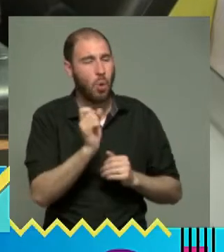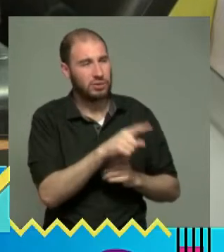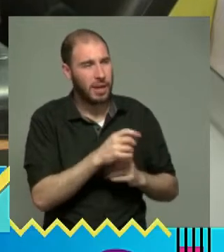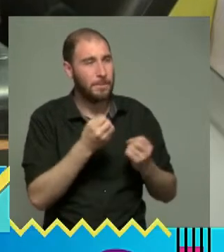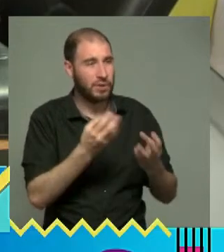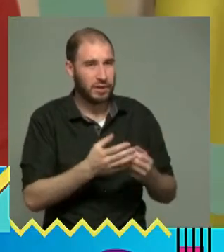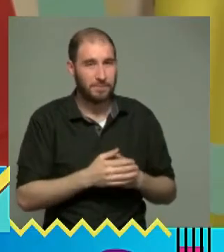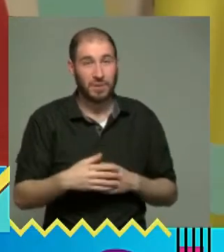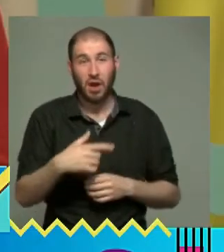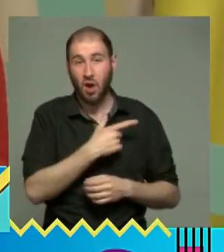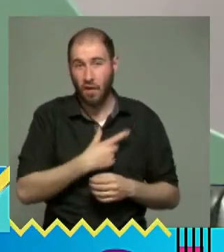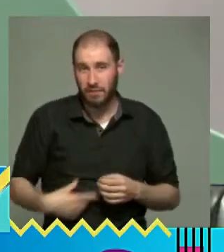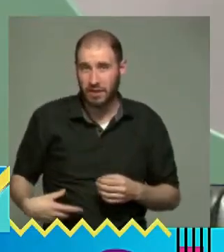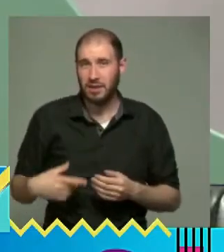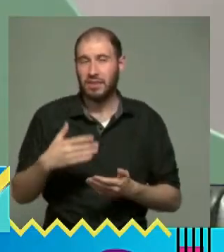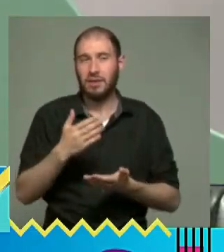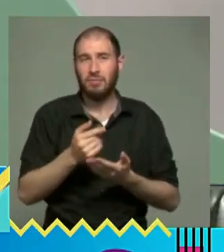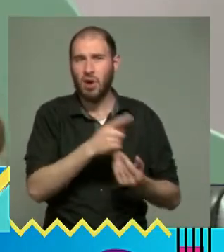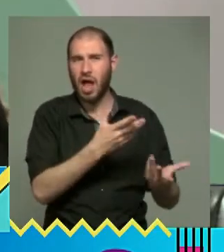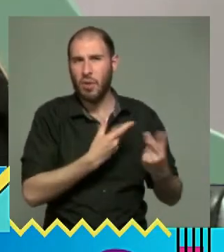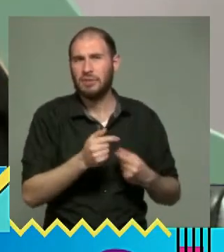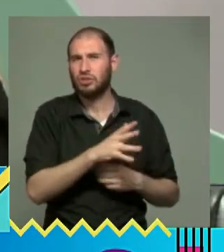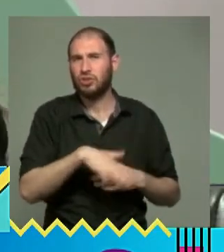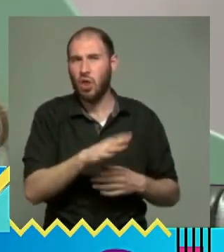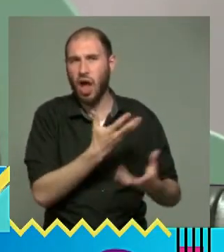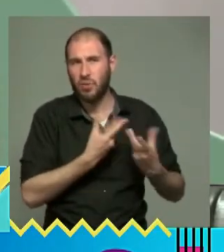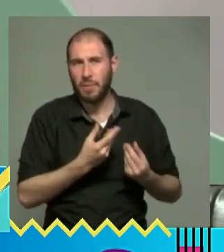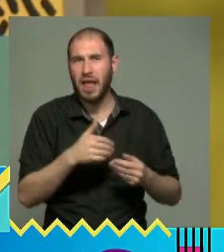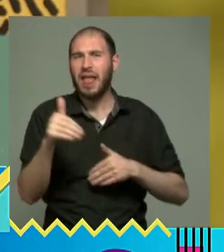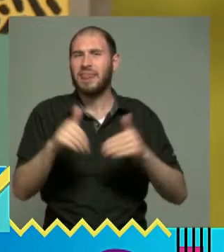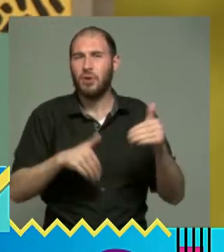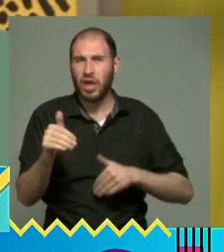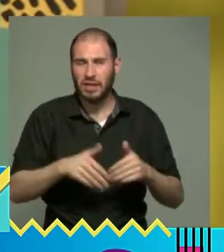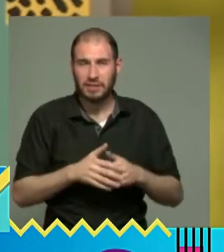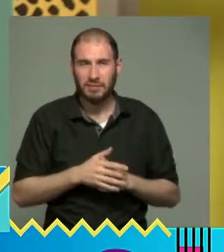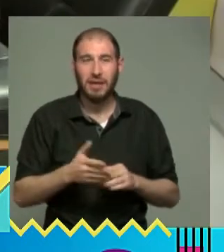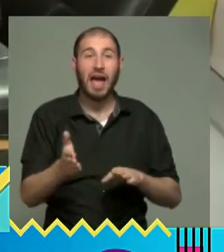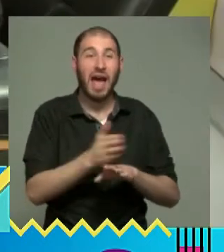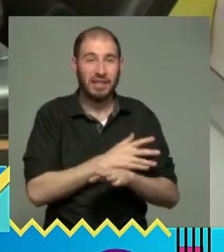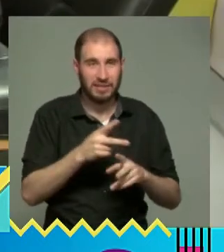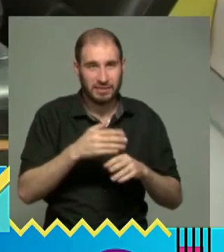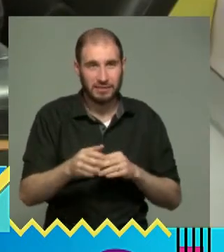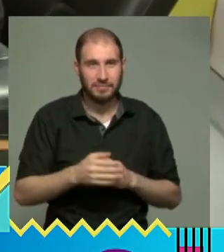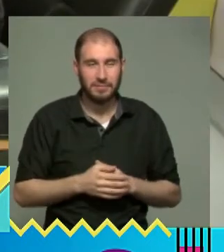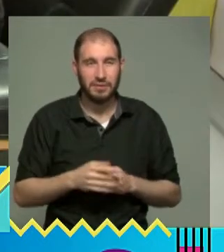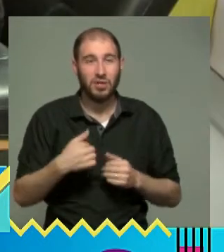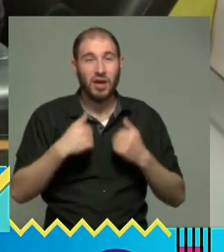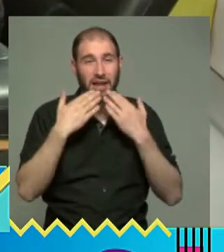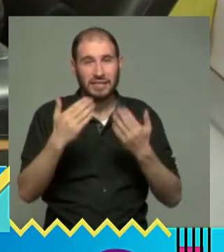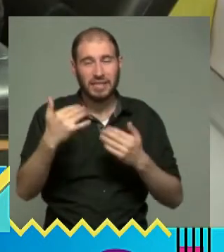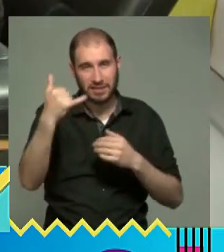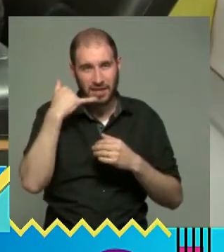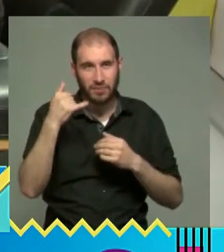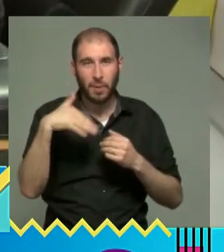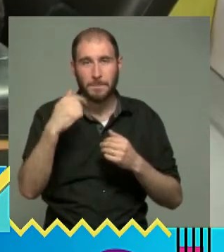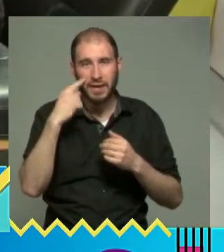porque justamente los derechos humanos también han planteado el tema de los derechos de las mujeres. Antes de continuar, voy a agradecer la comunicación